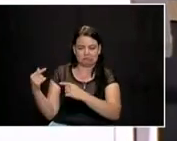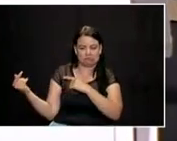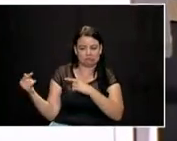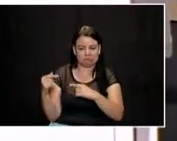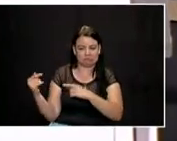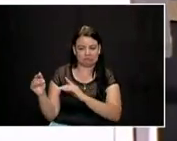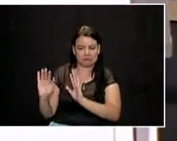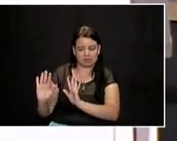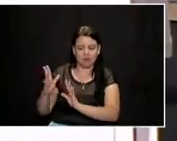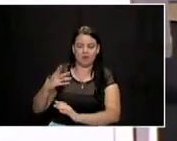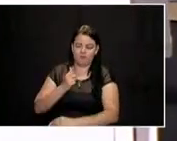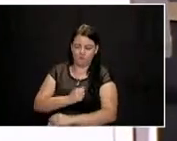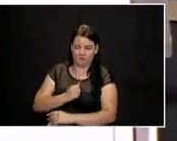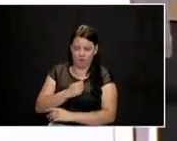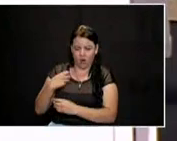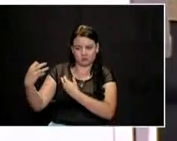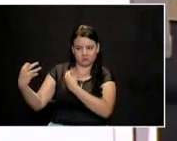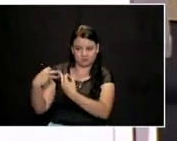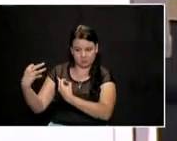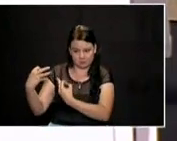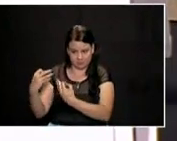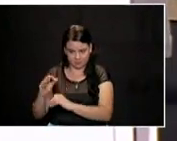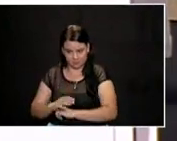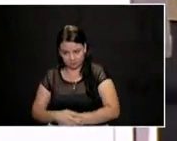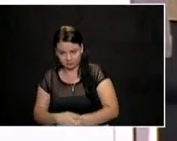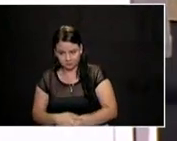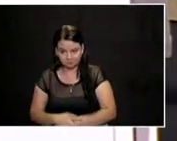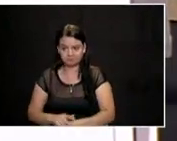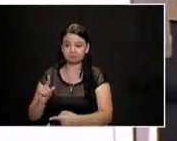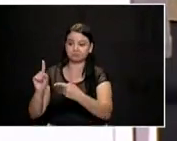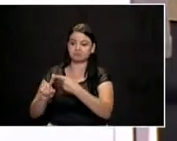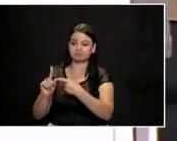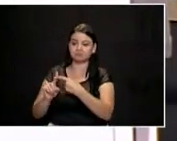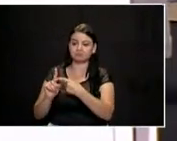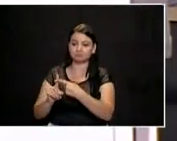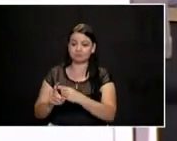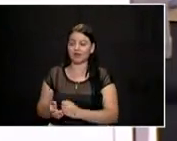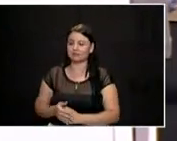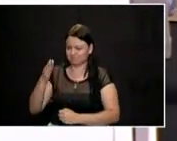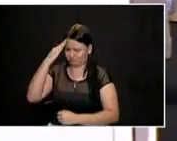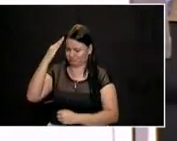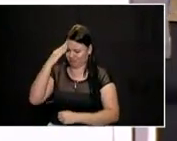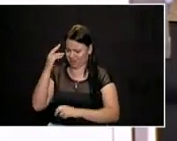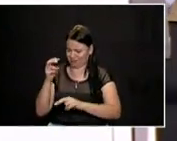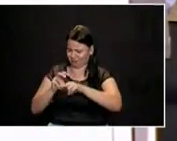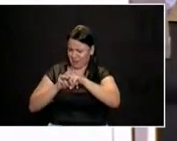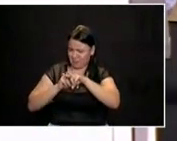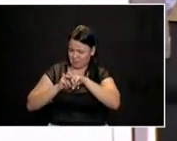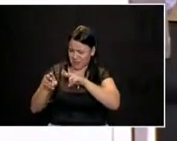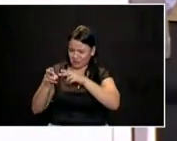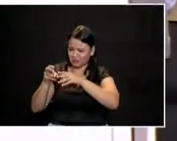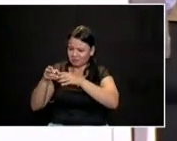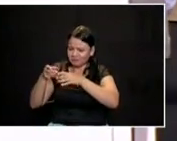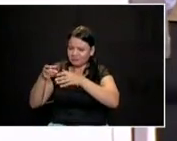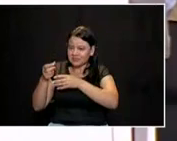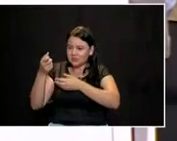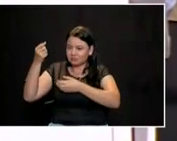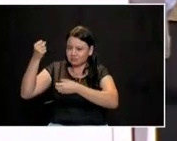argumentaras pues técnicamente y cómo se van a financiar. Una de ellas es el tren subterráneo, el metro subterráneo que propones, y la congelación de